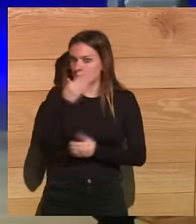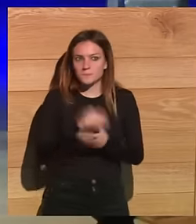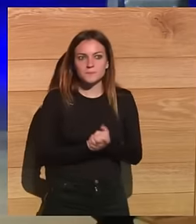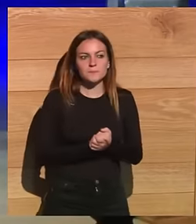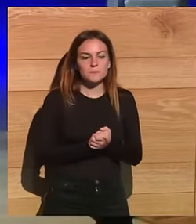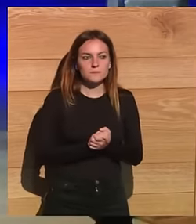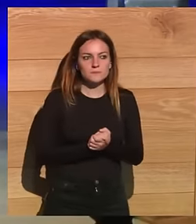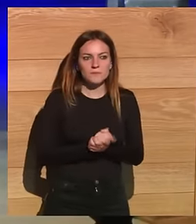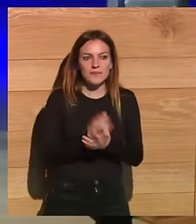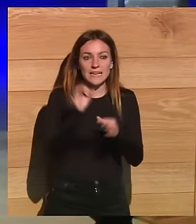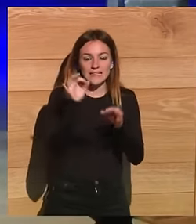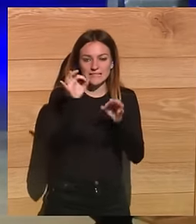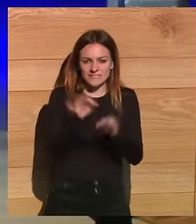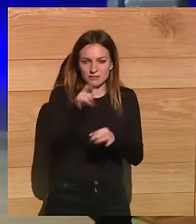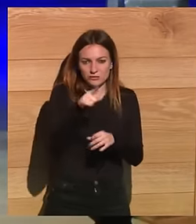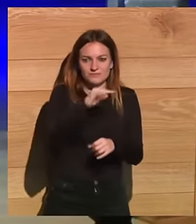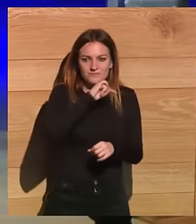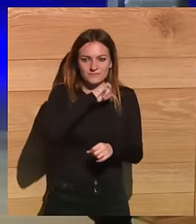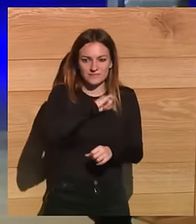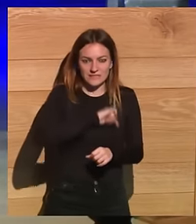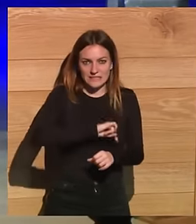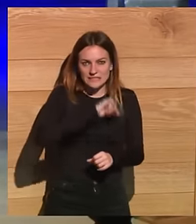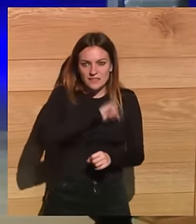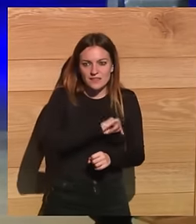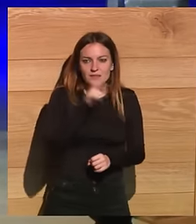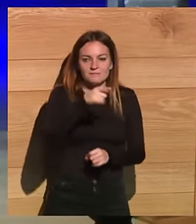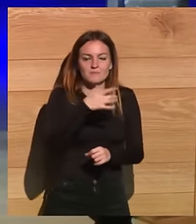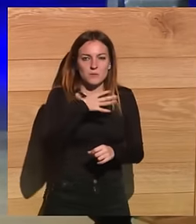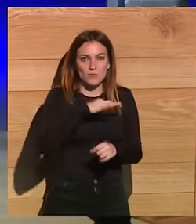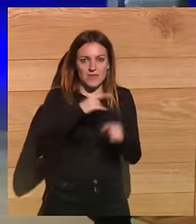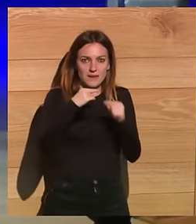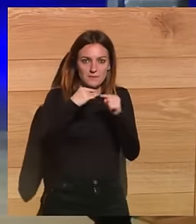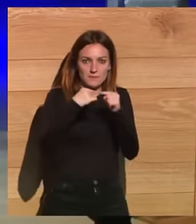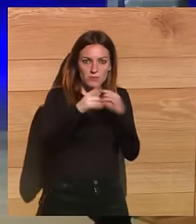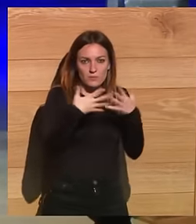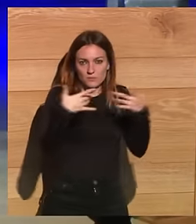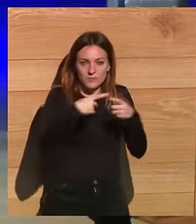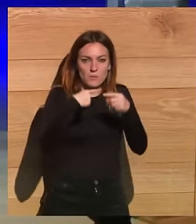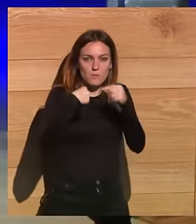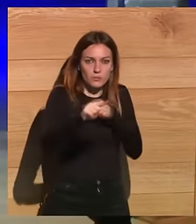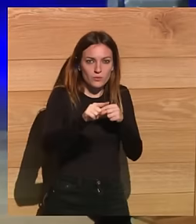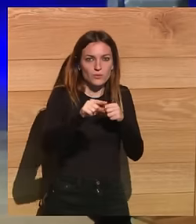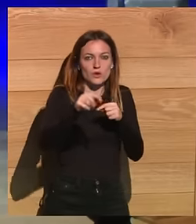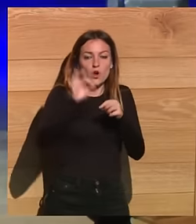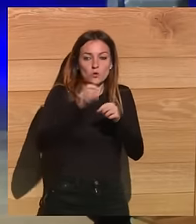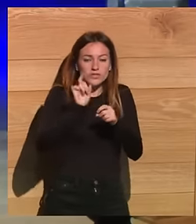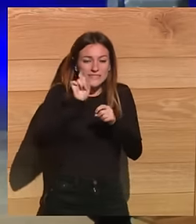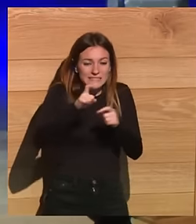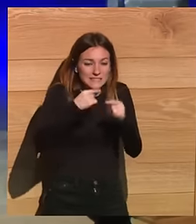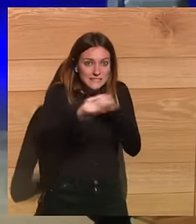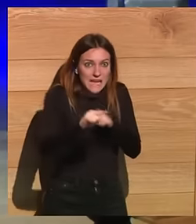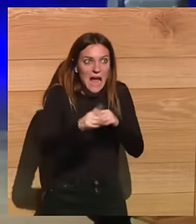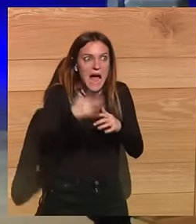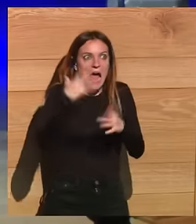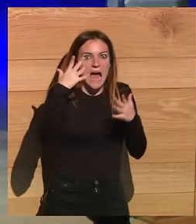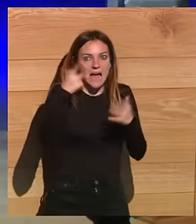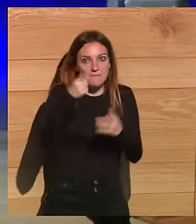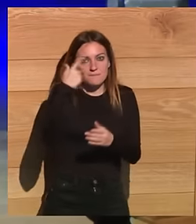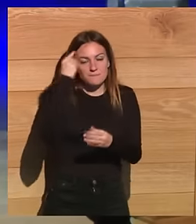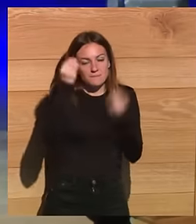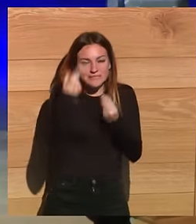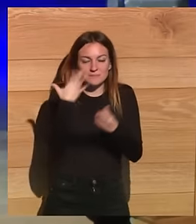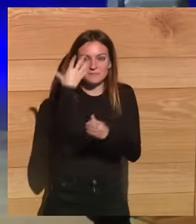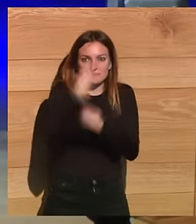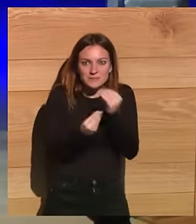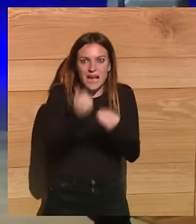Seguro que tenéis esta sensación, estáis escribiendo un email, le dais a enviar, y en el momento que dais a enviar dices, ¡ay! No lo